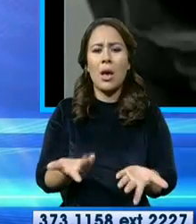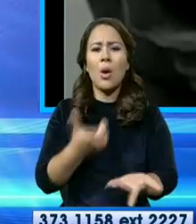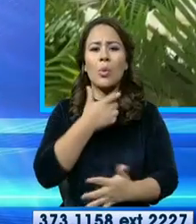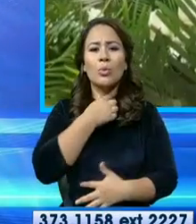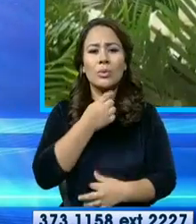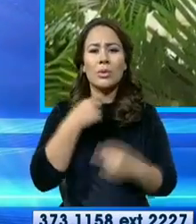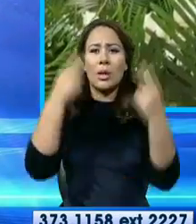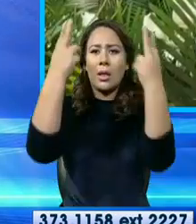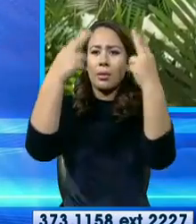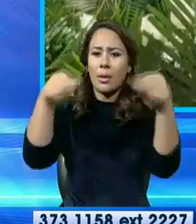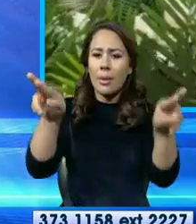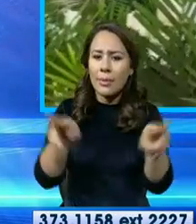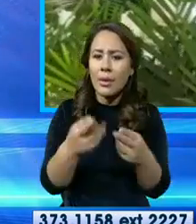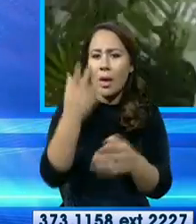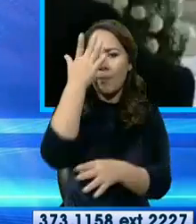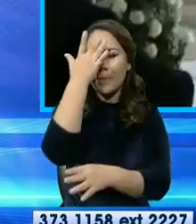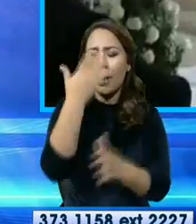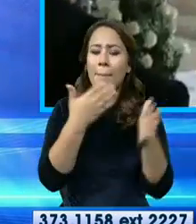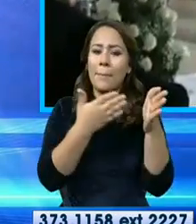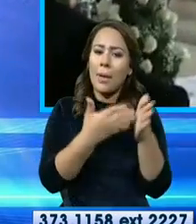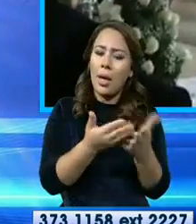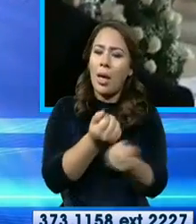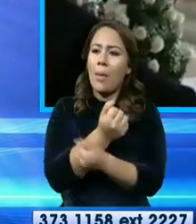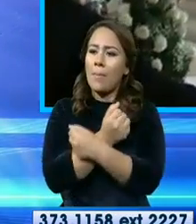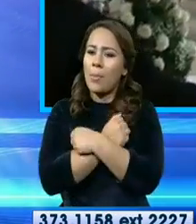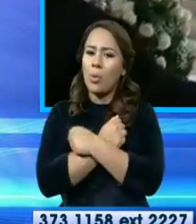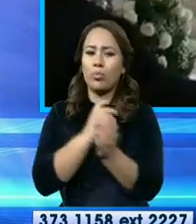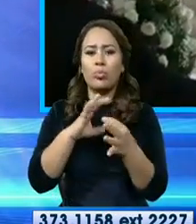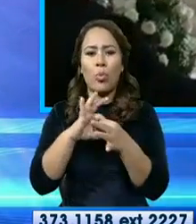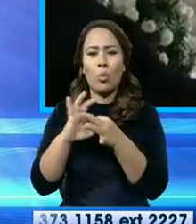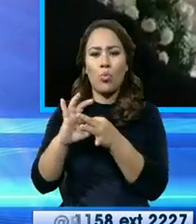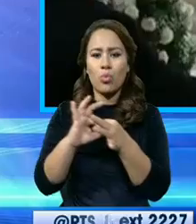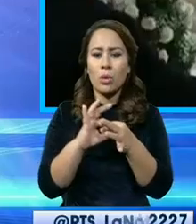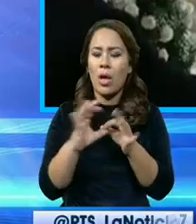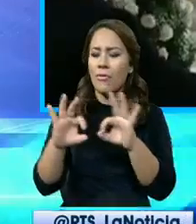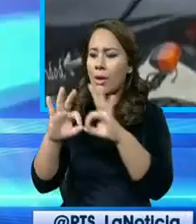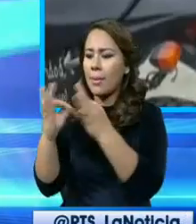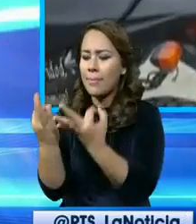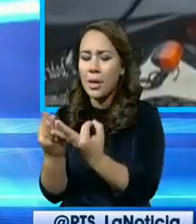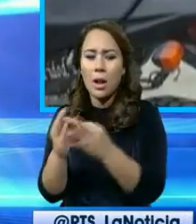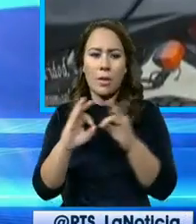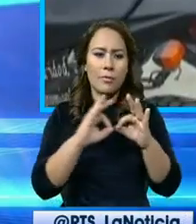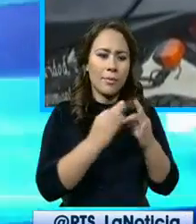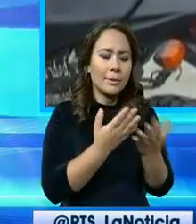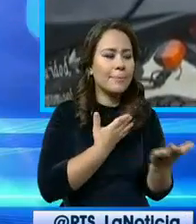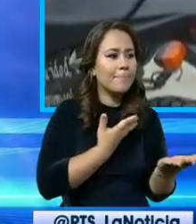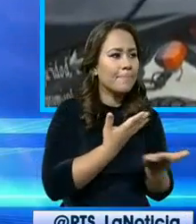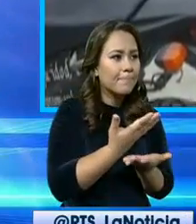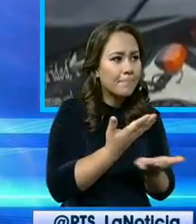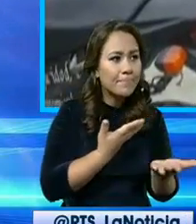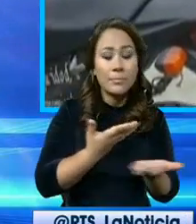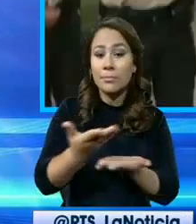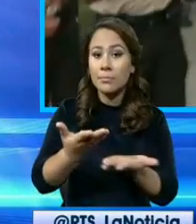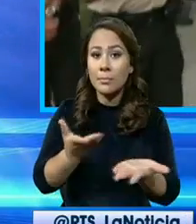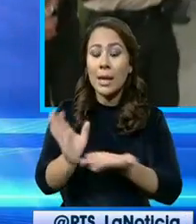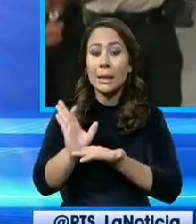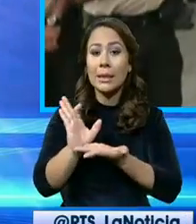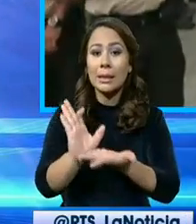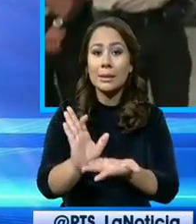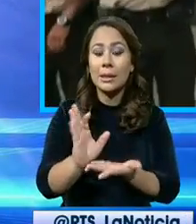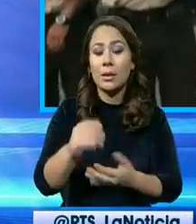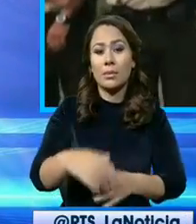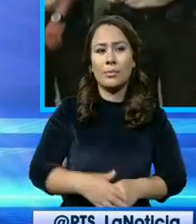amor, de paz entre hermanos, en unidad con nuestras familias, estemos siendo testigos de un